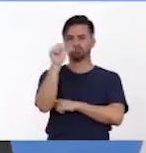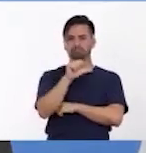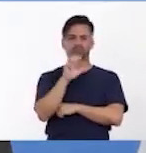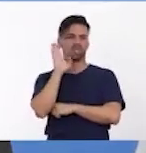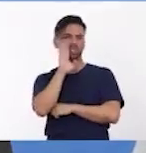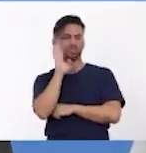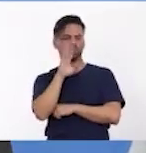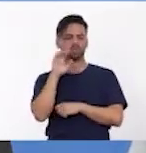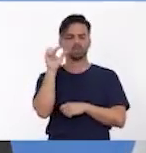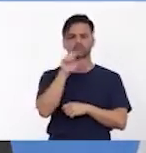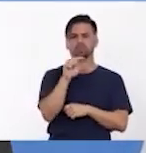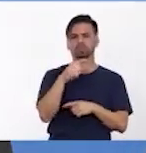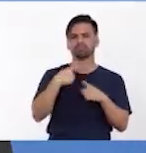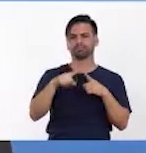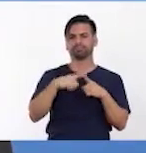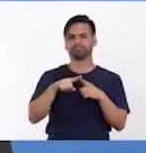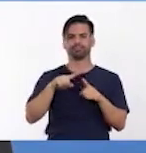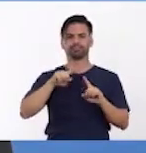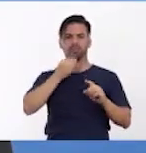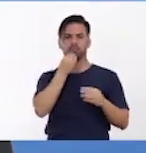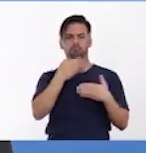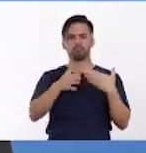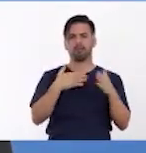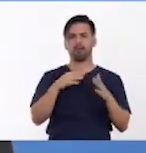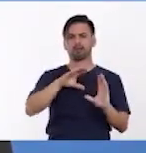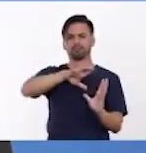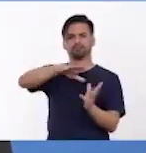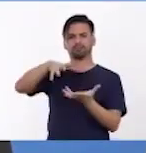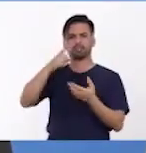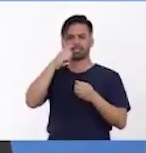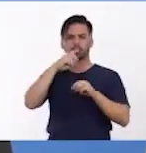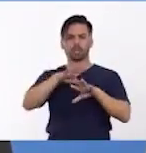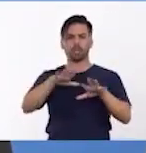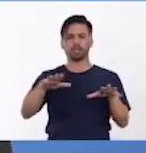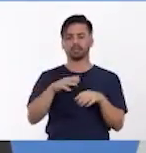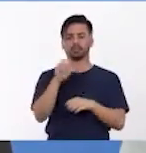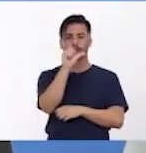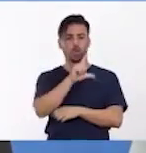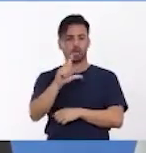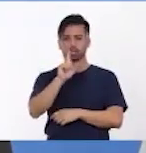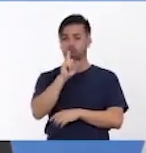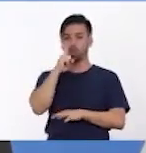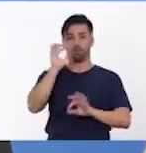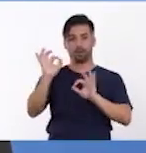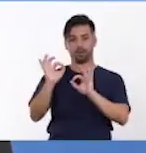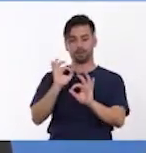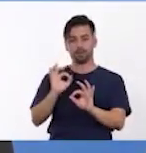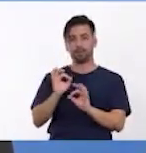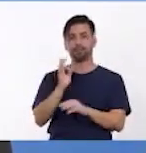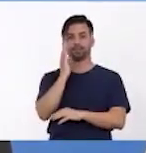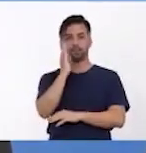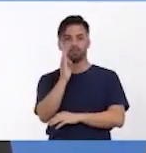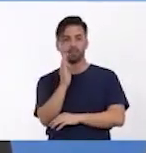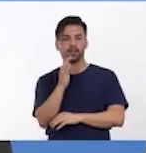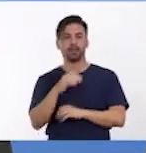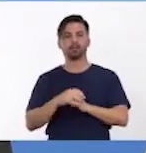en la comunidad primitiva todo muy sencillo en el tratamiento con el medio ambiente, no hubo las